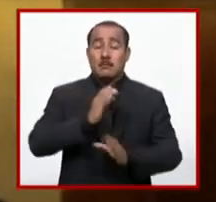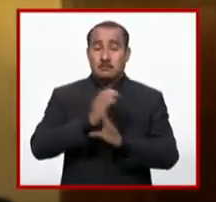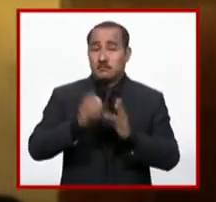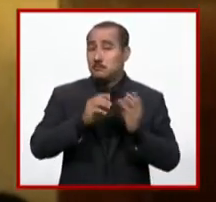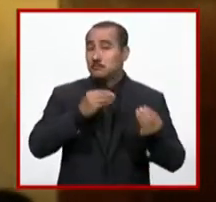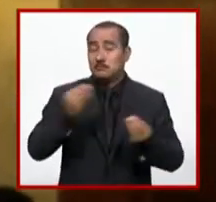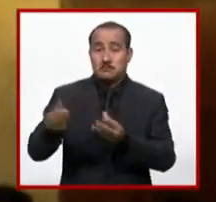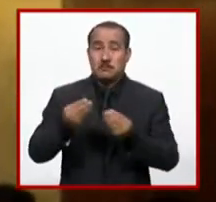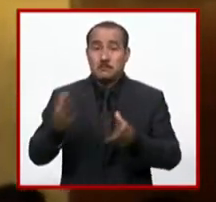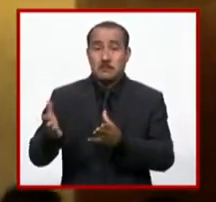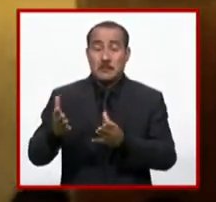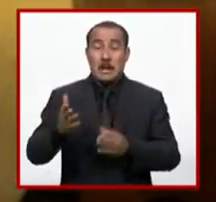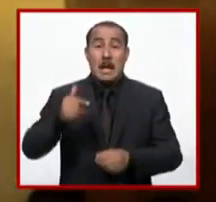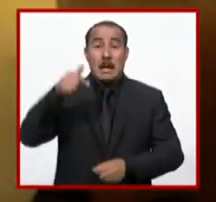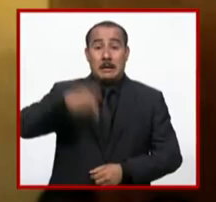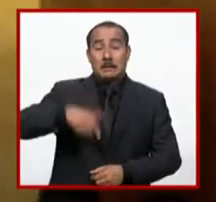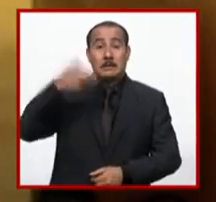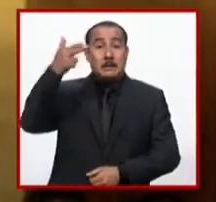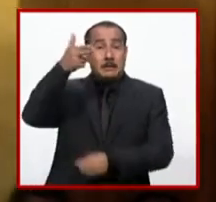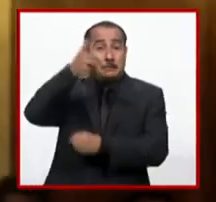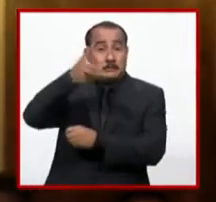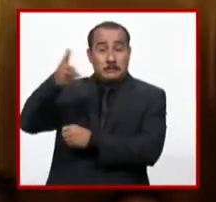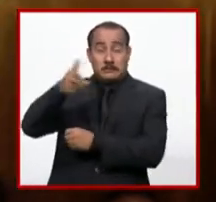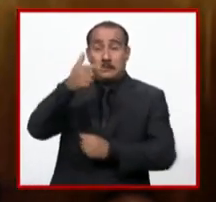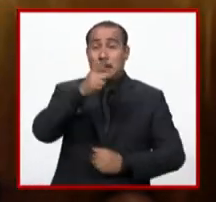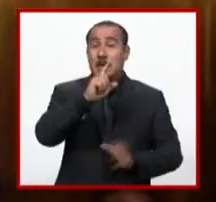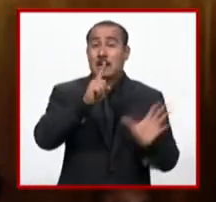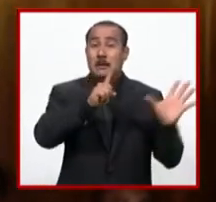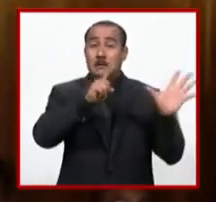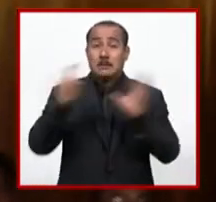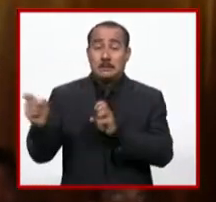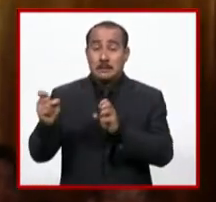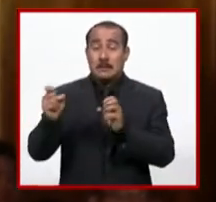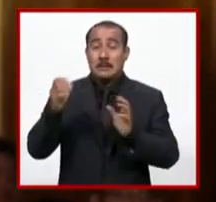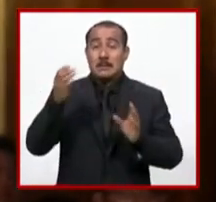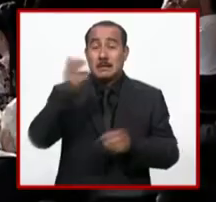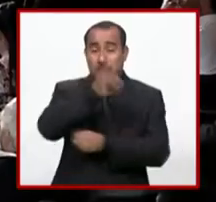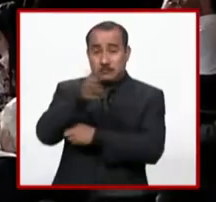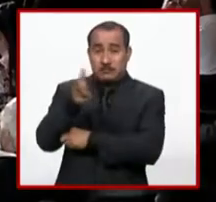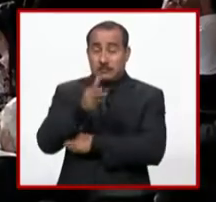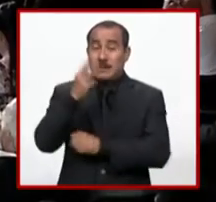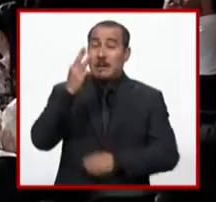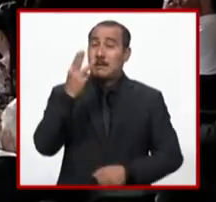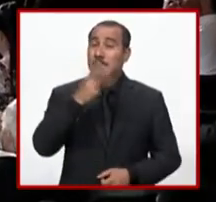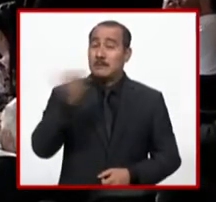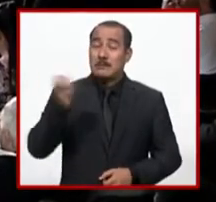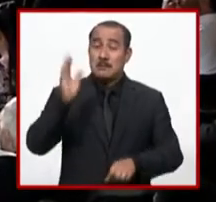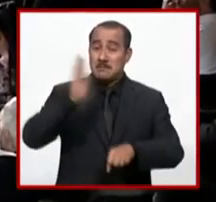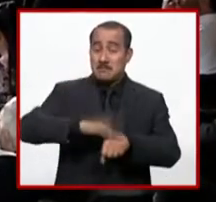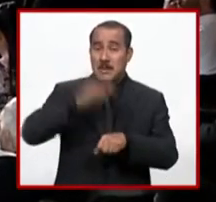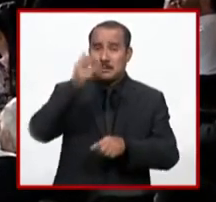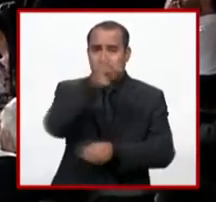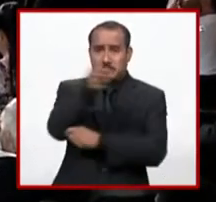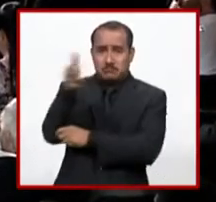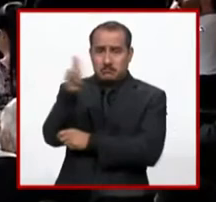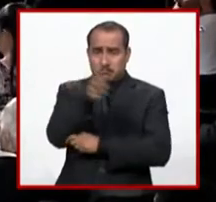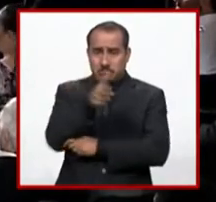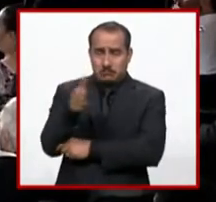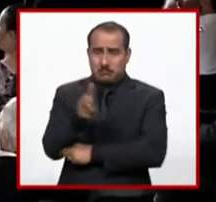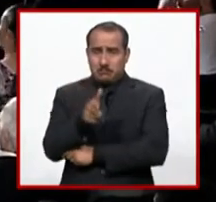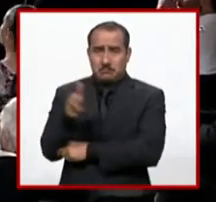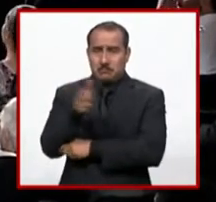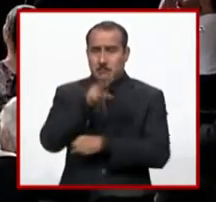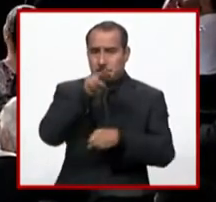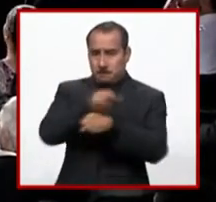de 600 cámaras, 300 en la ciudad de Oaxaca y 300 más en otras partes del